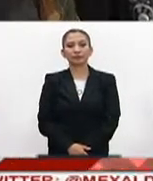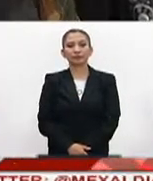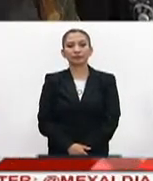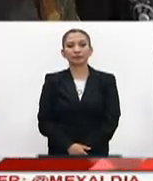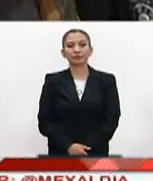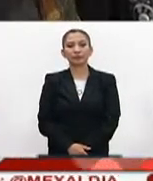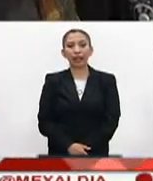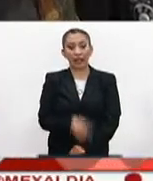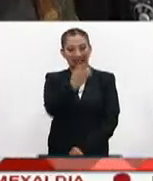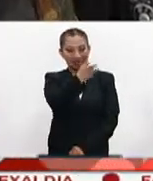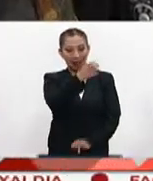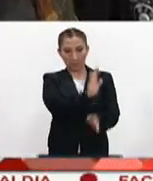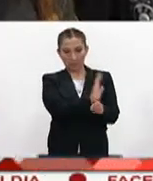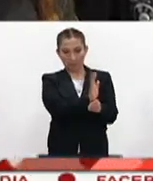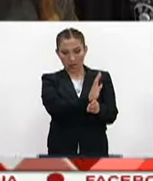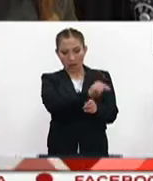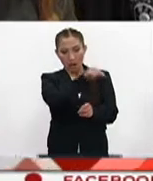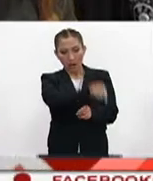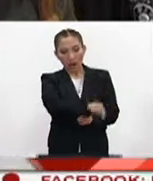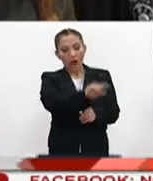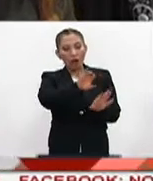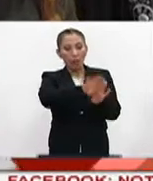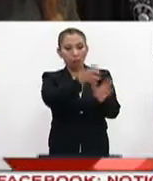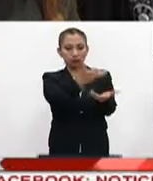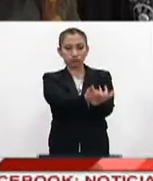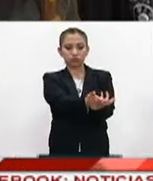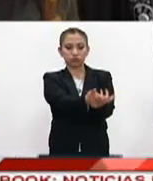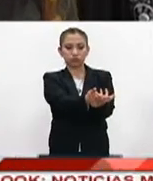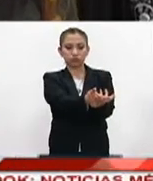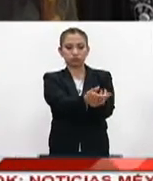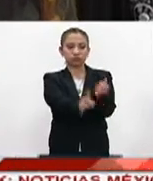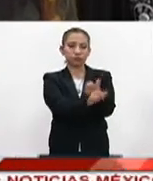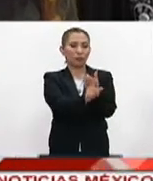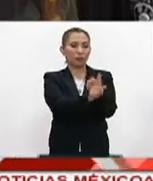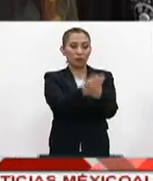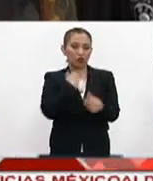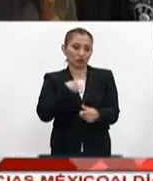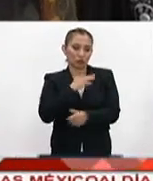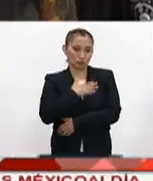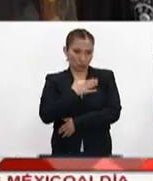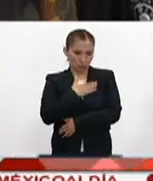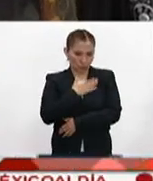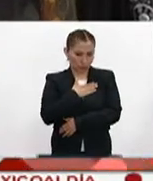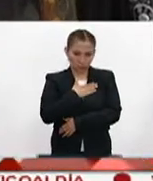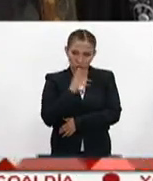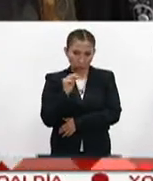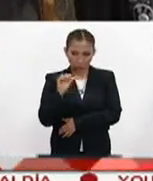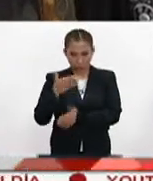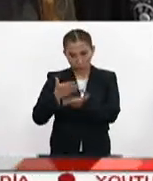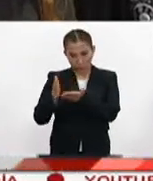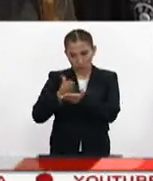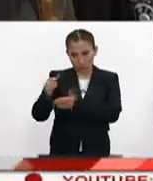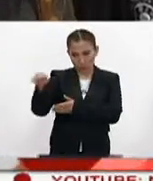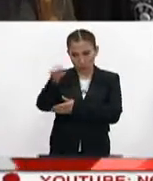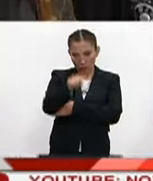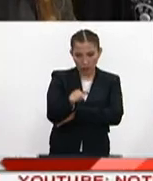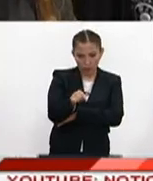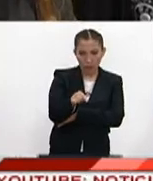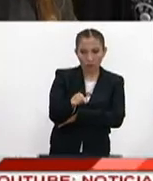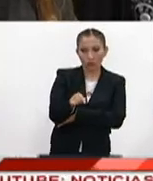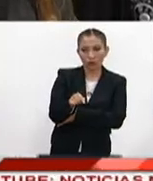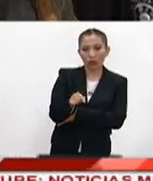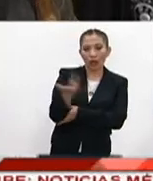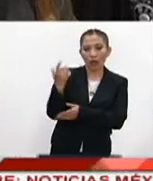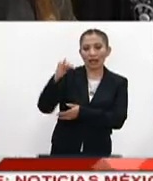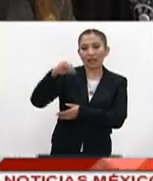Y la película entró en una suspensión por un problema nuestro, no tiene que ver, en este caso,